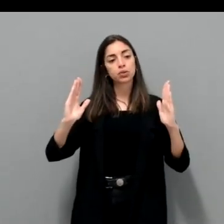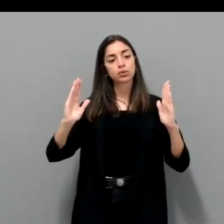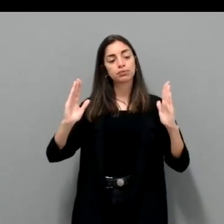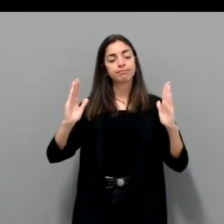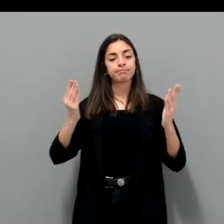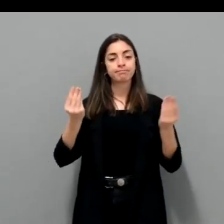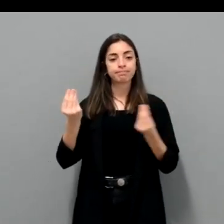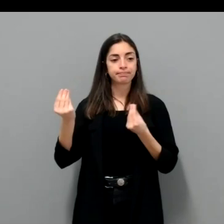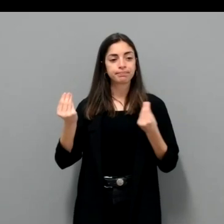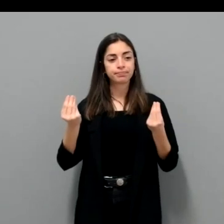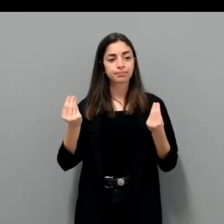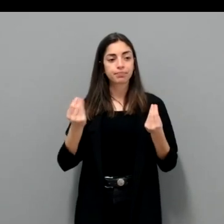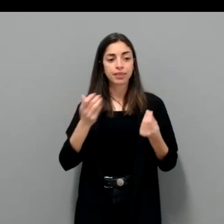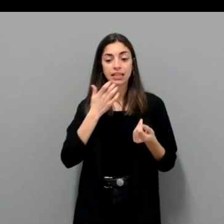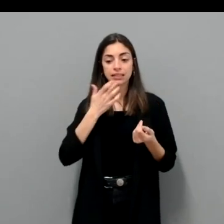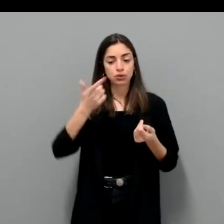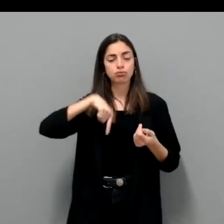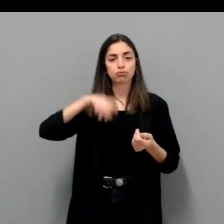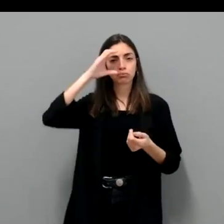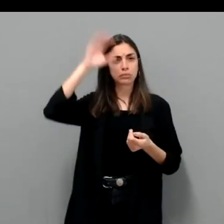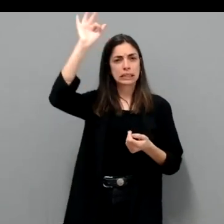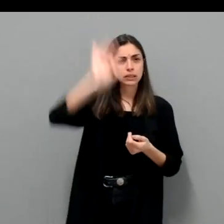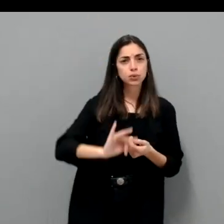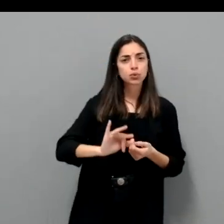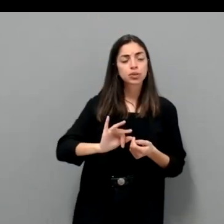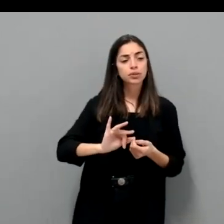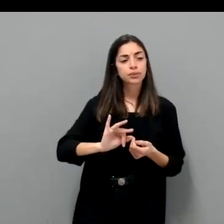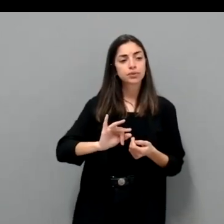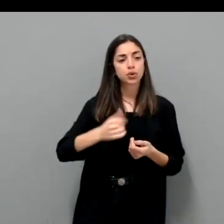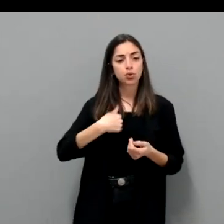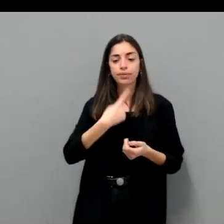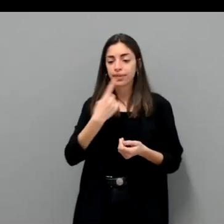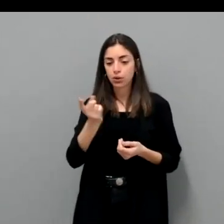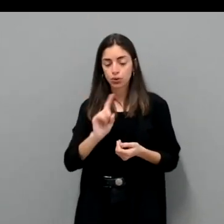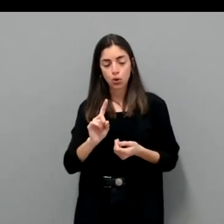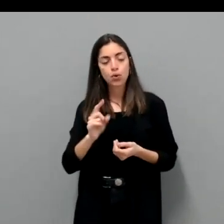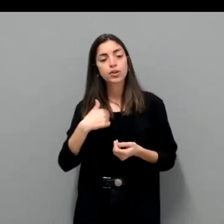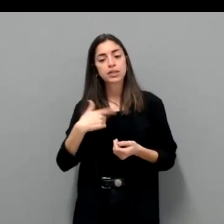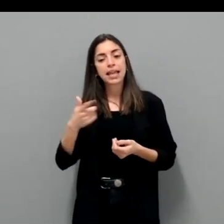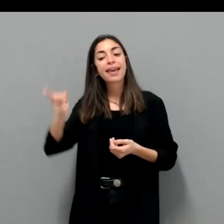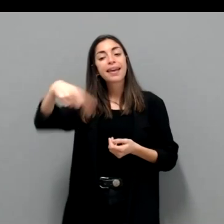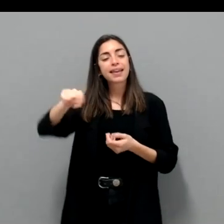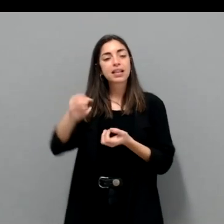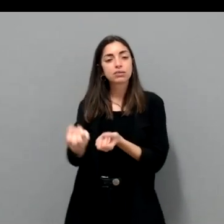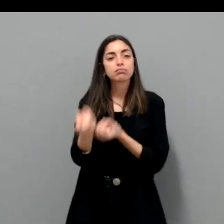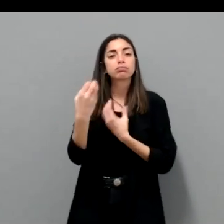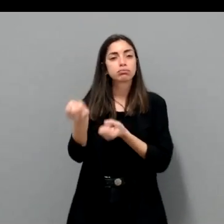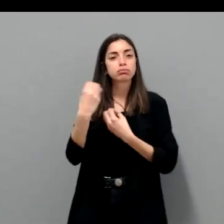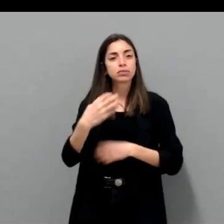que cuando las escuchemos, no es solo lo que yo diga, sino lo que ellas van a comentar y que es tan